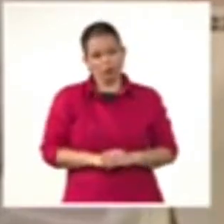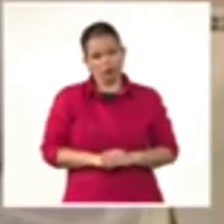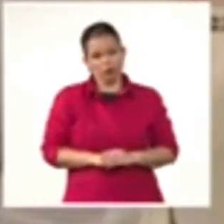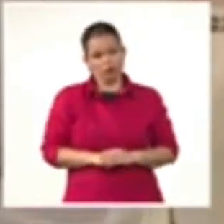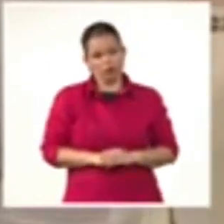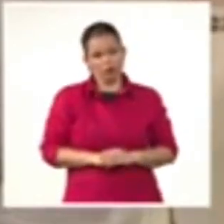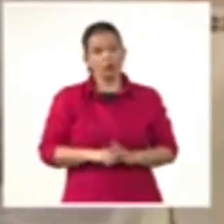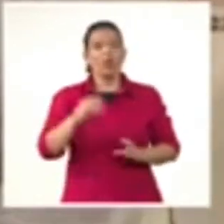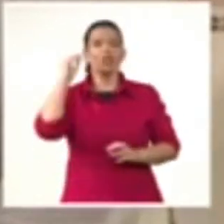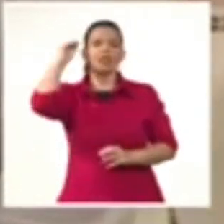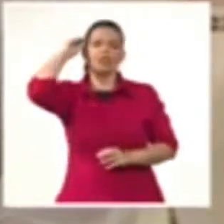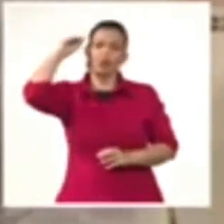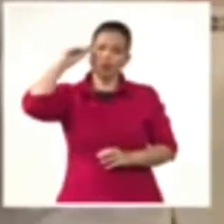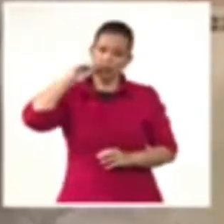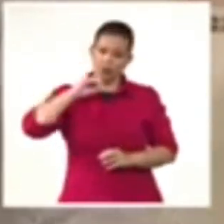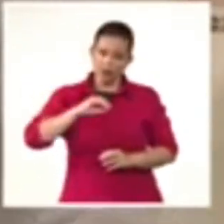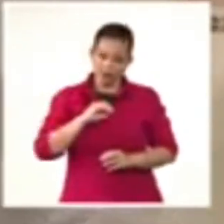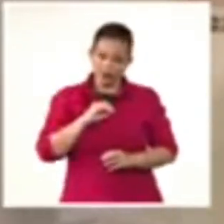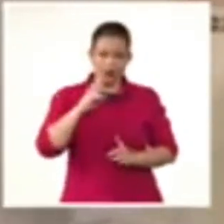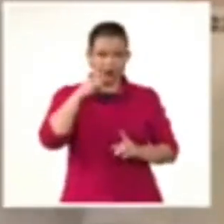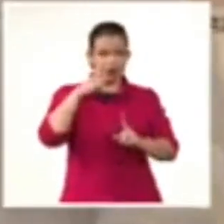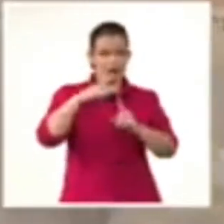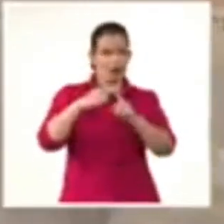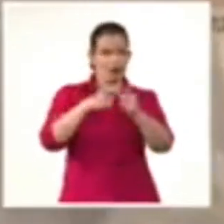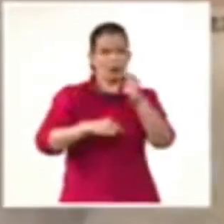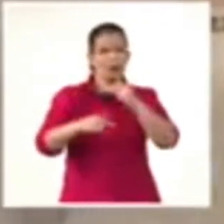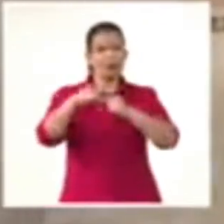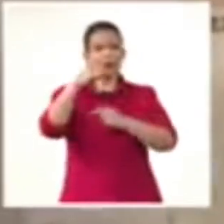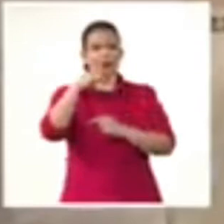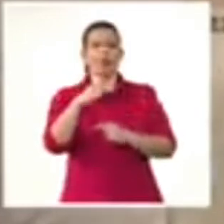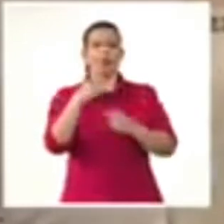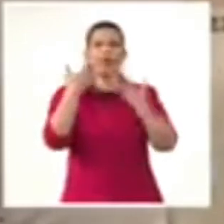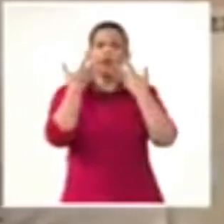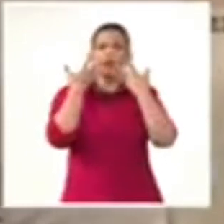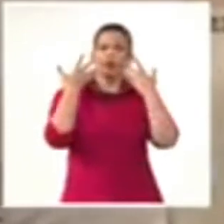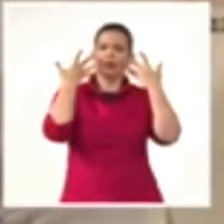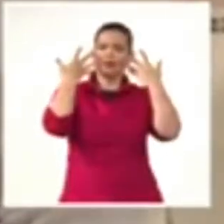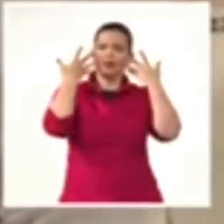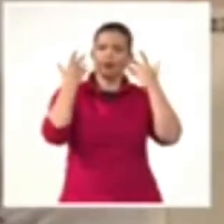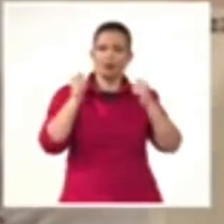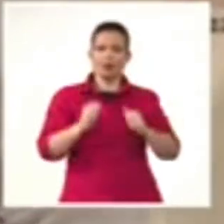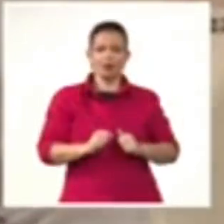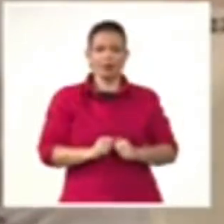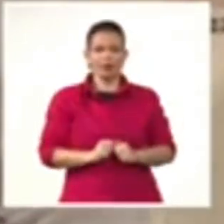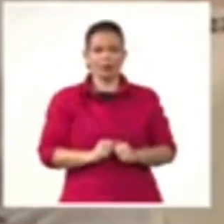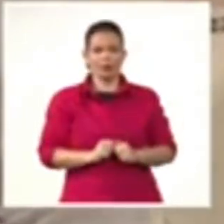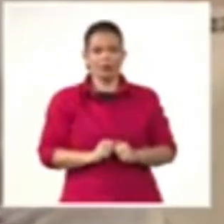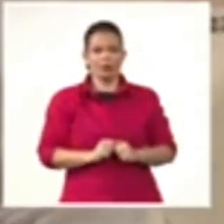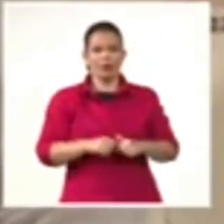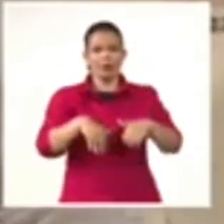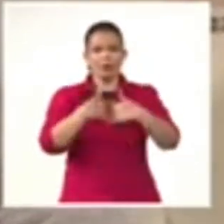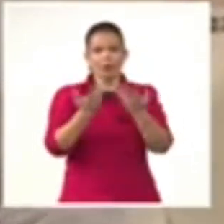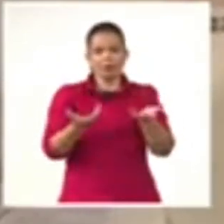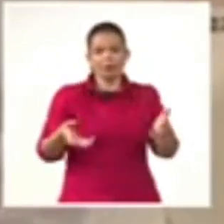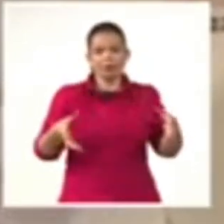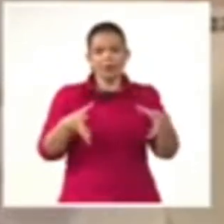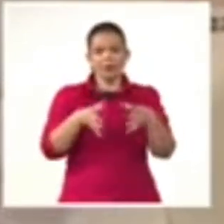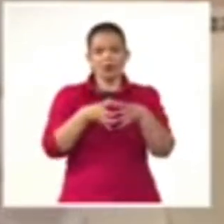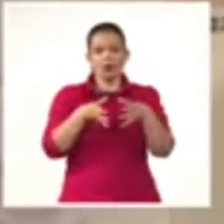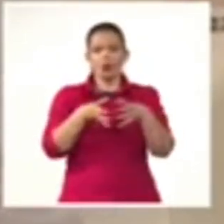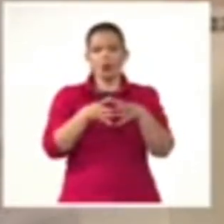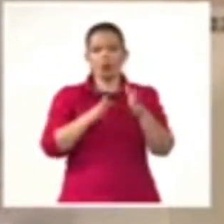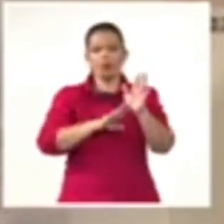sobre todo en la felicidad como resultado de la realización personal y colectiva, a partir